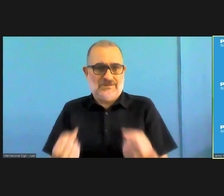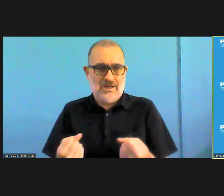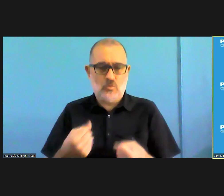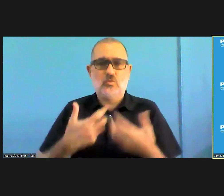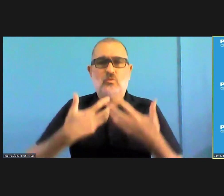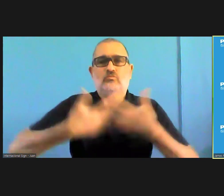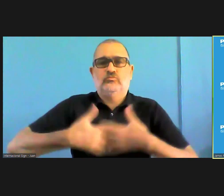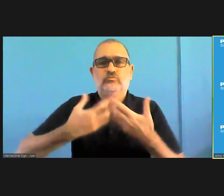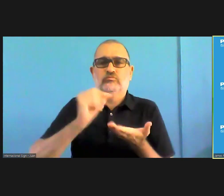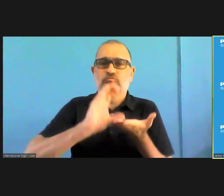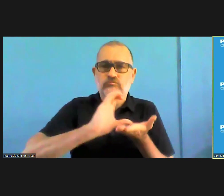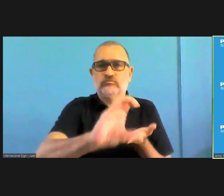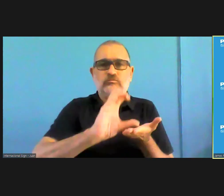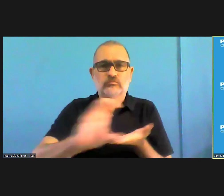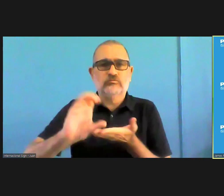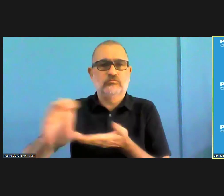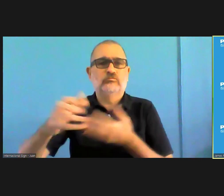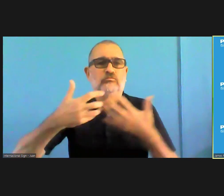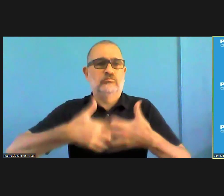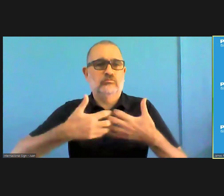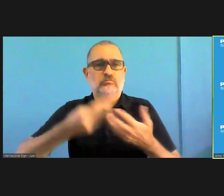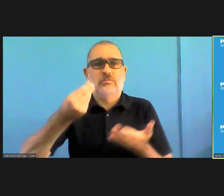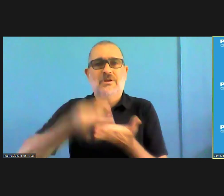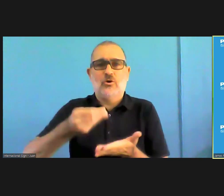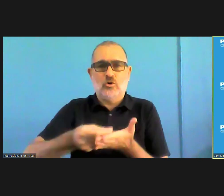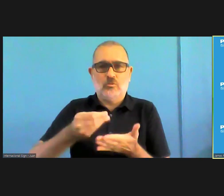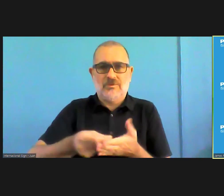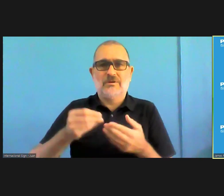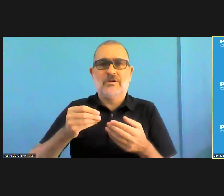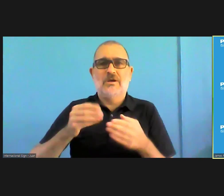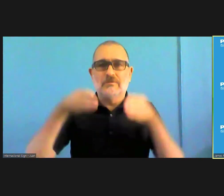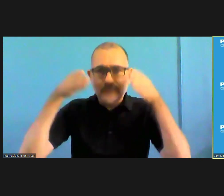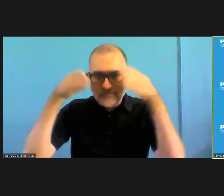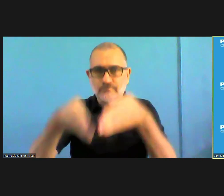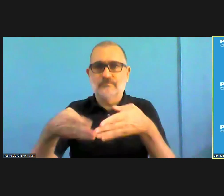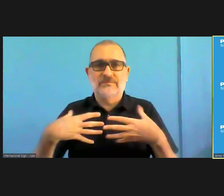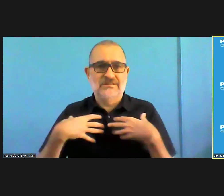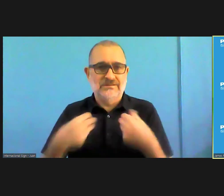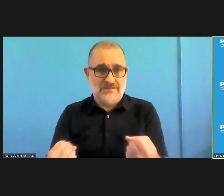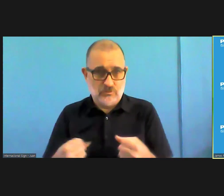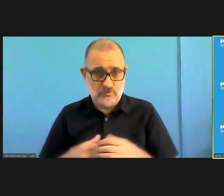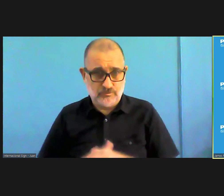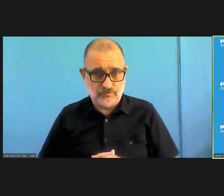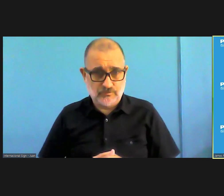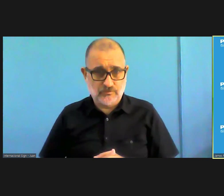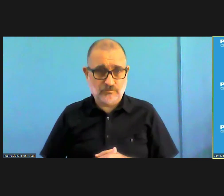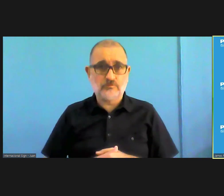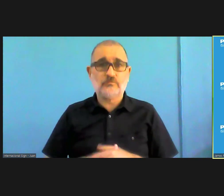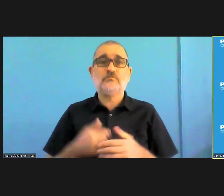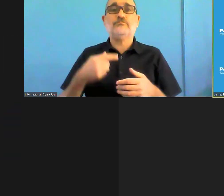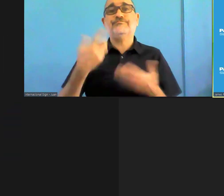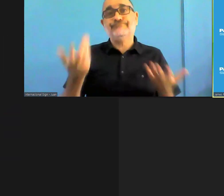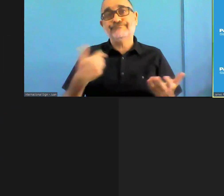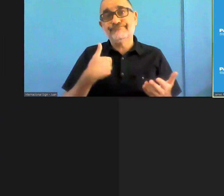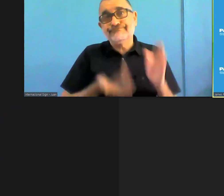aquí y muchísimas gracias, Silvana, y felicitaciones a todos por participar en